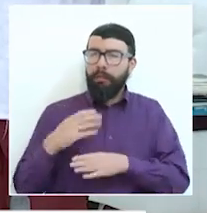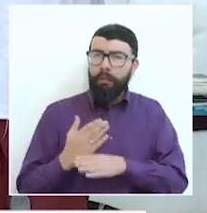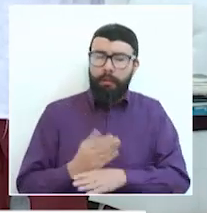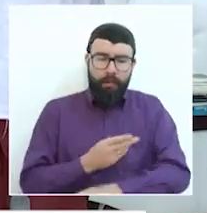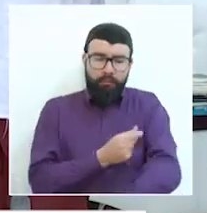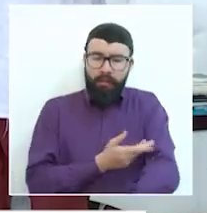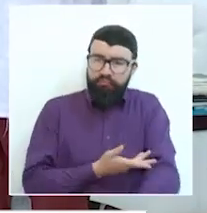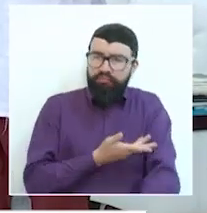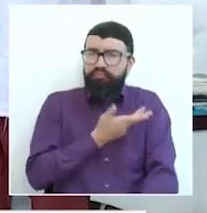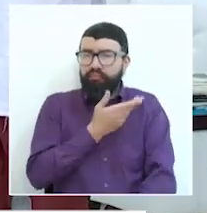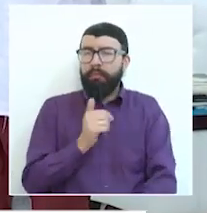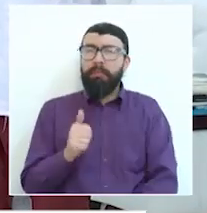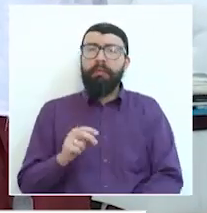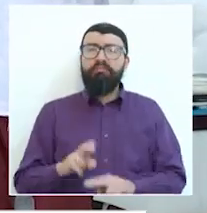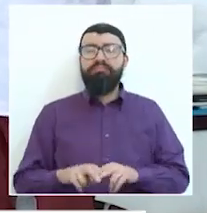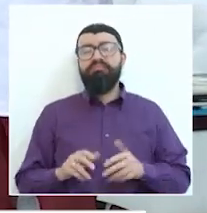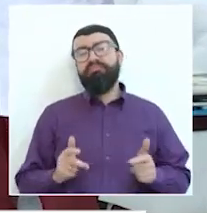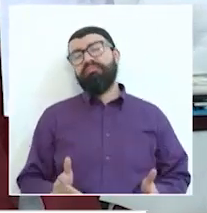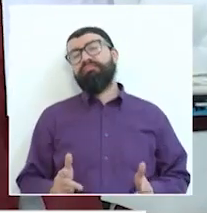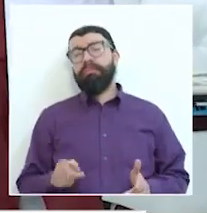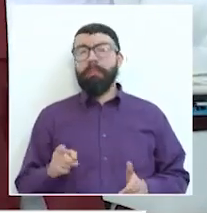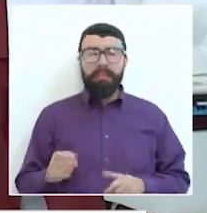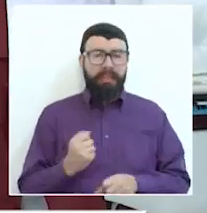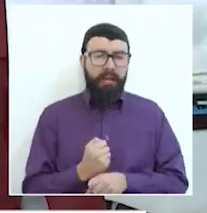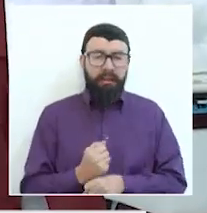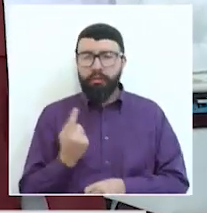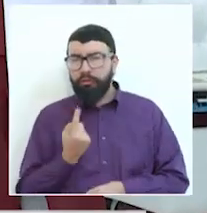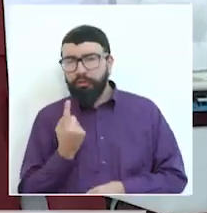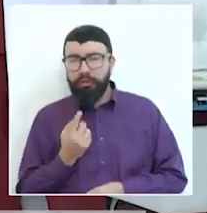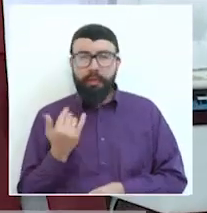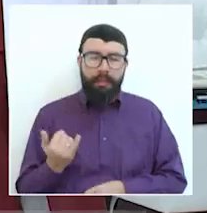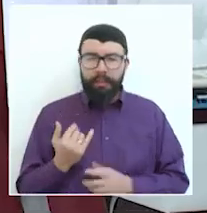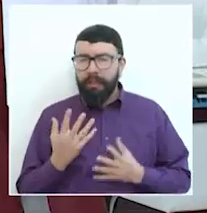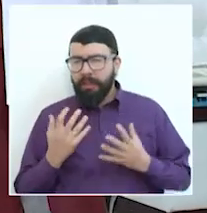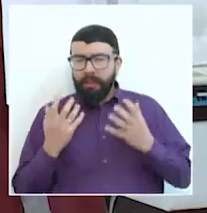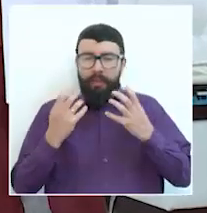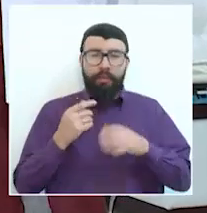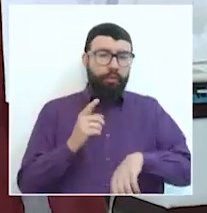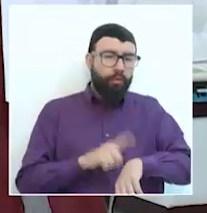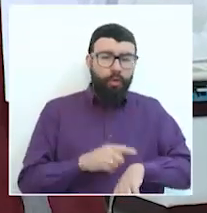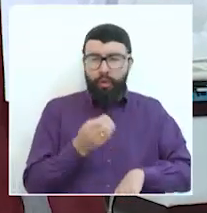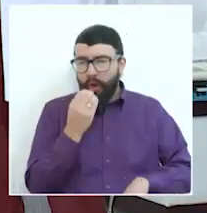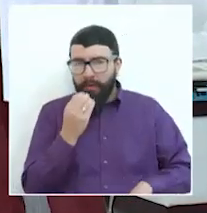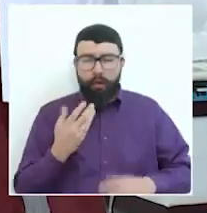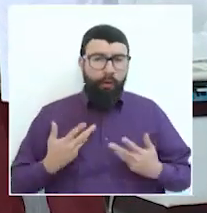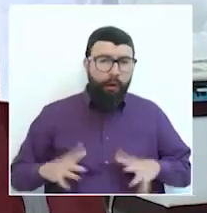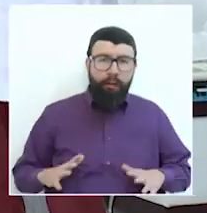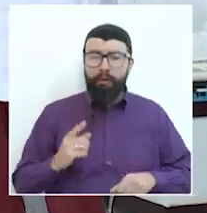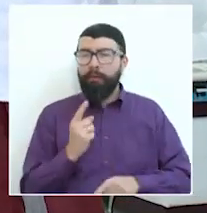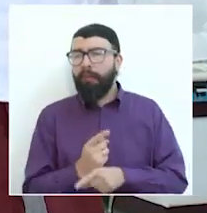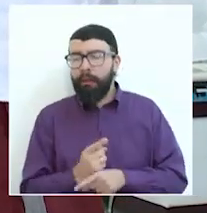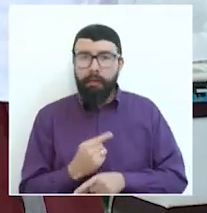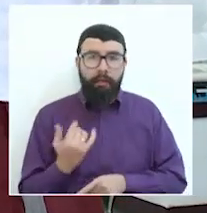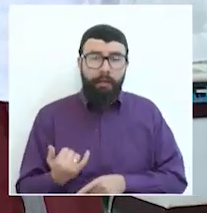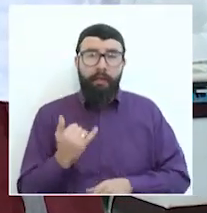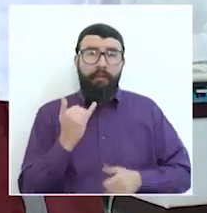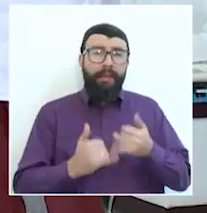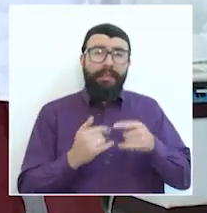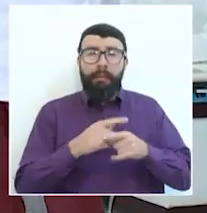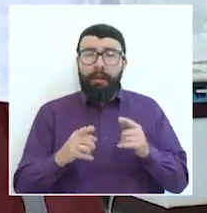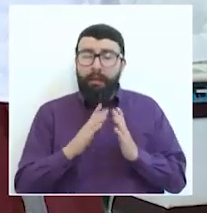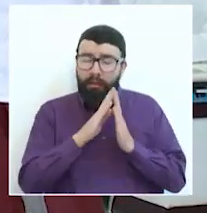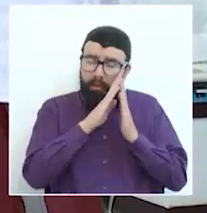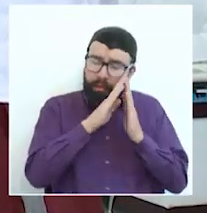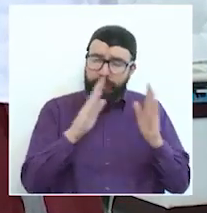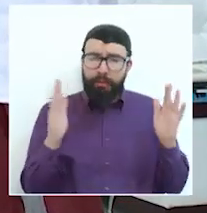que es sedentario, que tiene cantidad de estrés, que come a veces en las horas que no son, que le toca los fines de semana acostarse tarde porque está